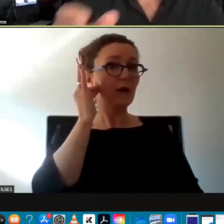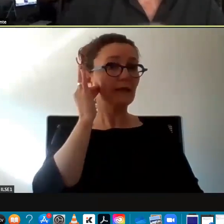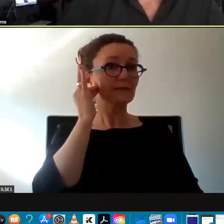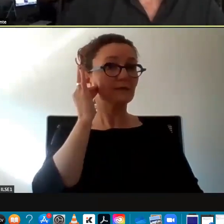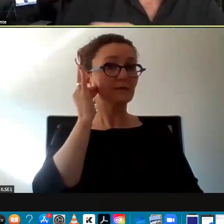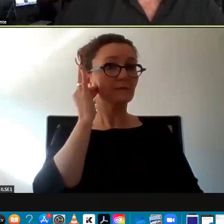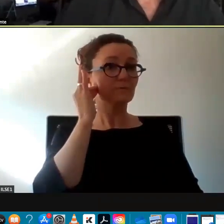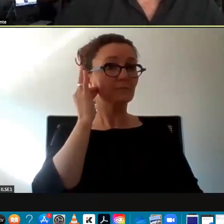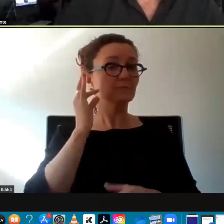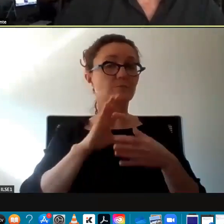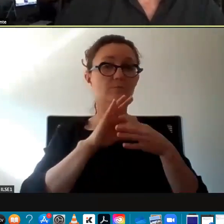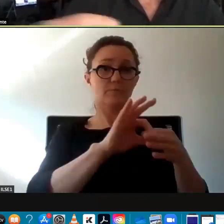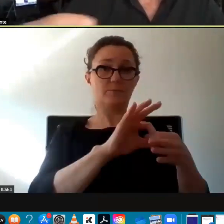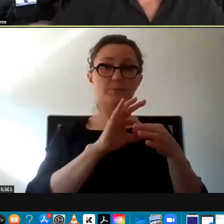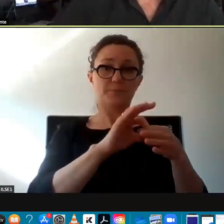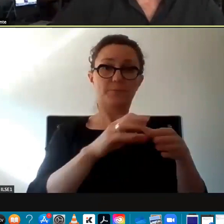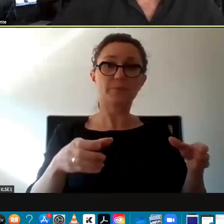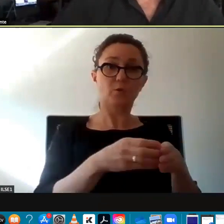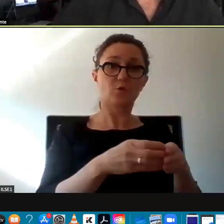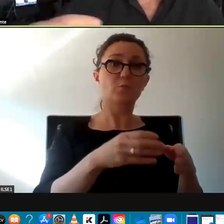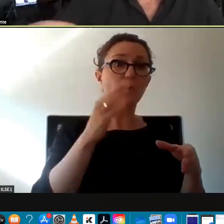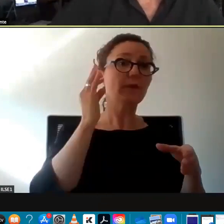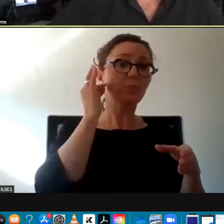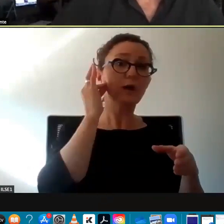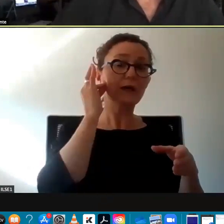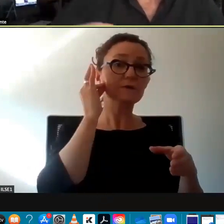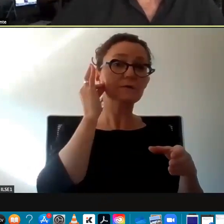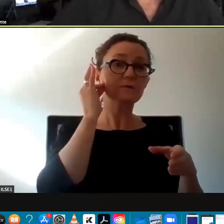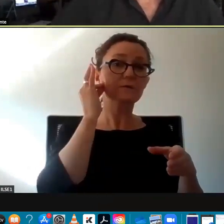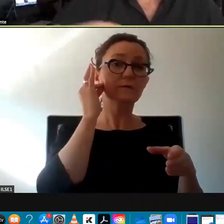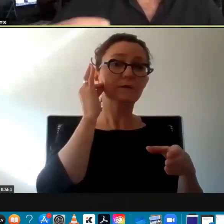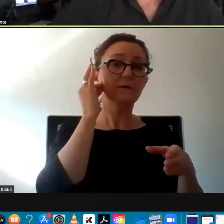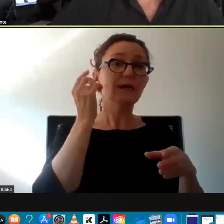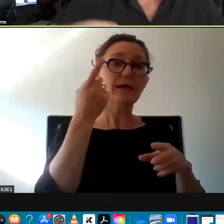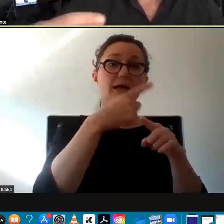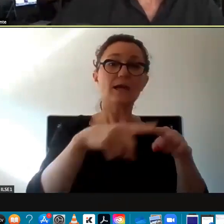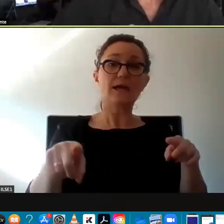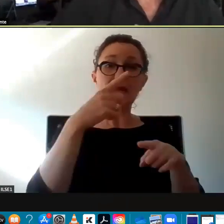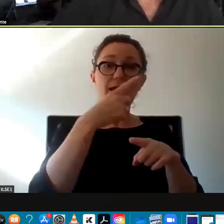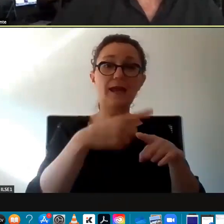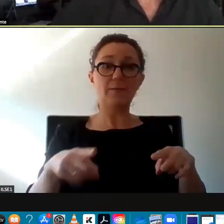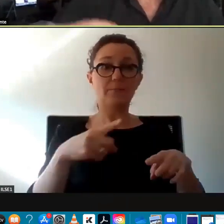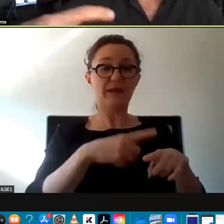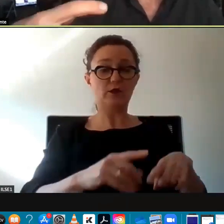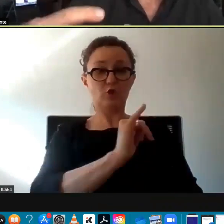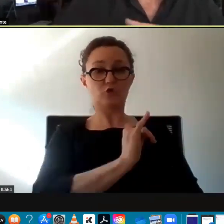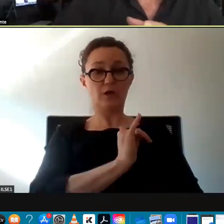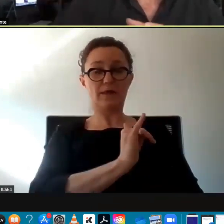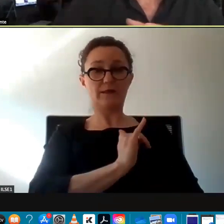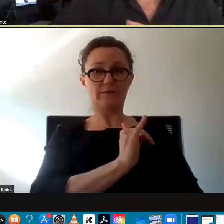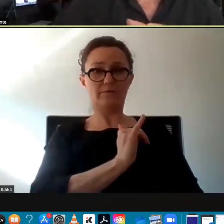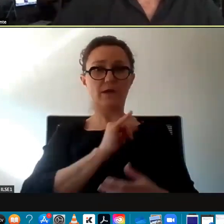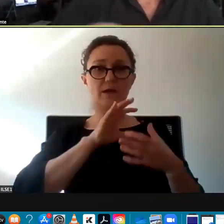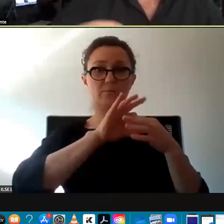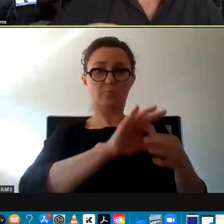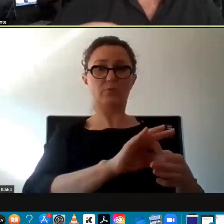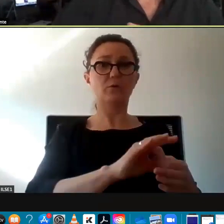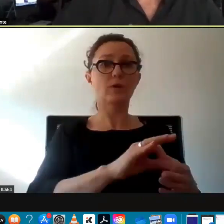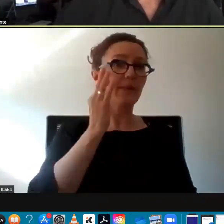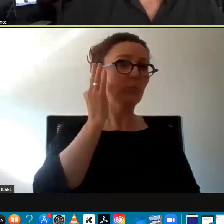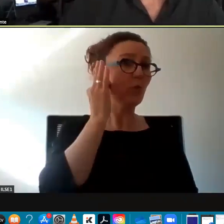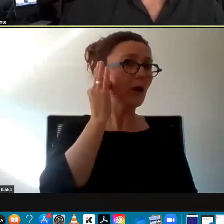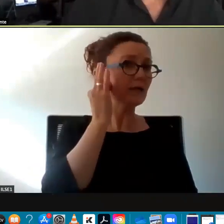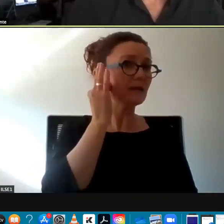grupo de mujeres y esos elementos que la cultura ha definido para las mujeres como propios, como adecuados, como elementos de reconocimiento,